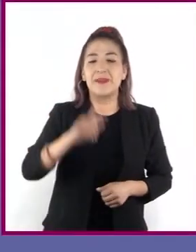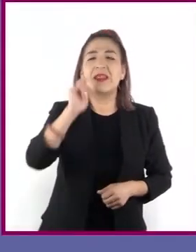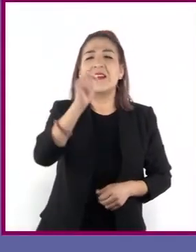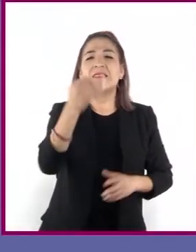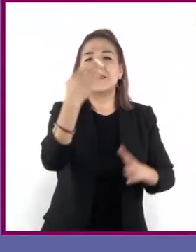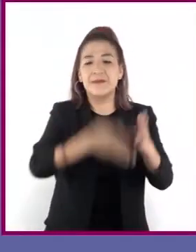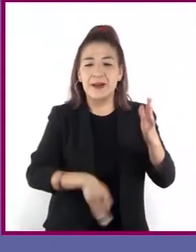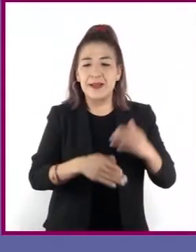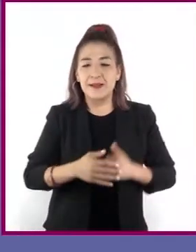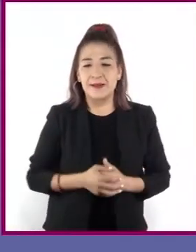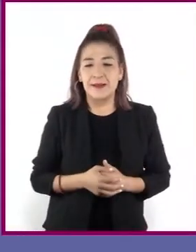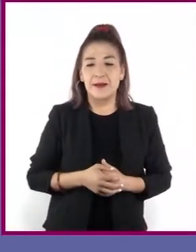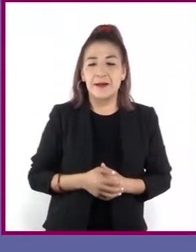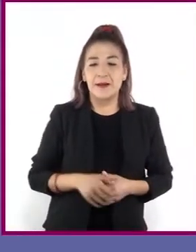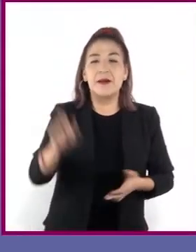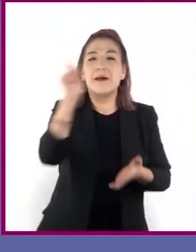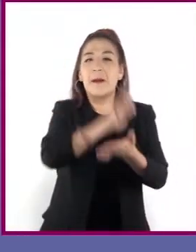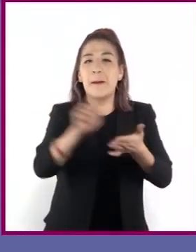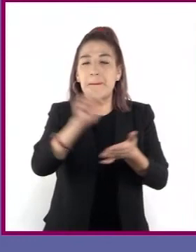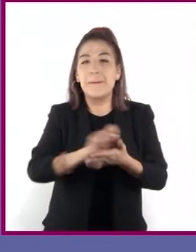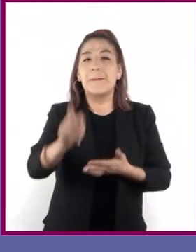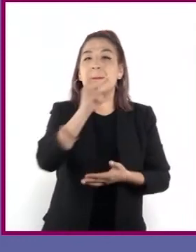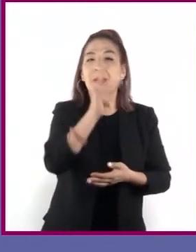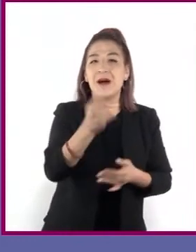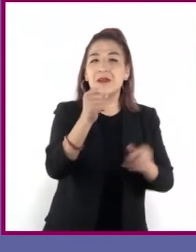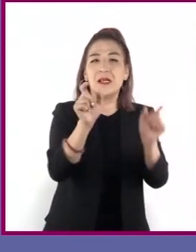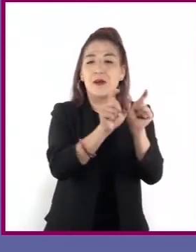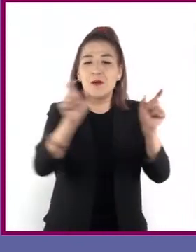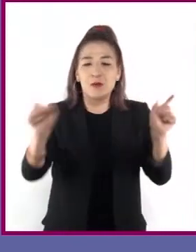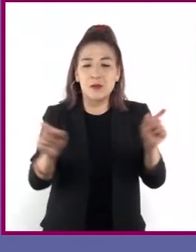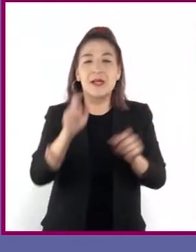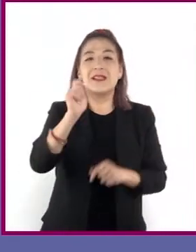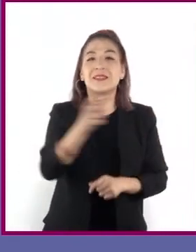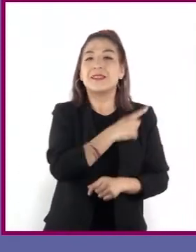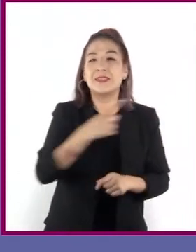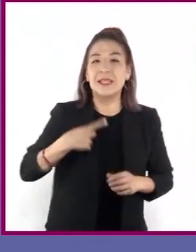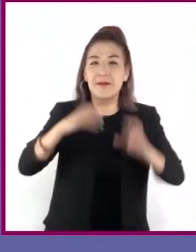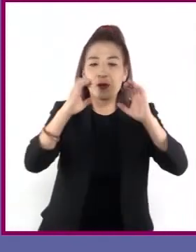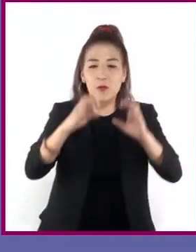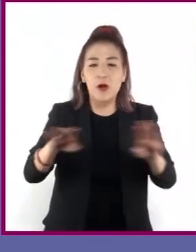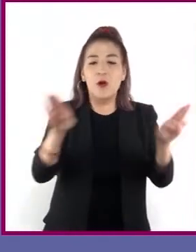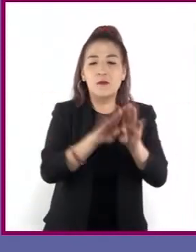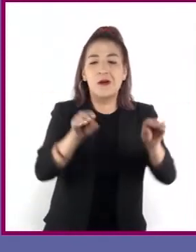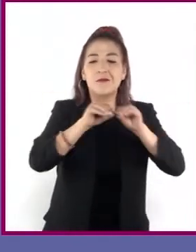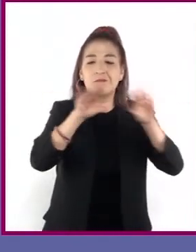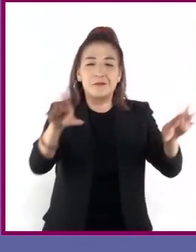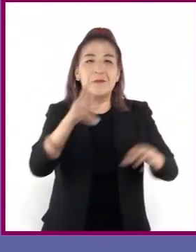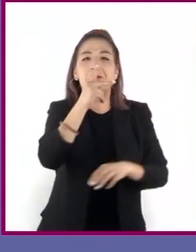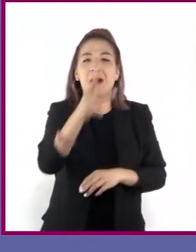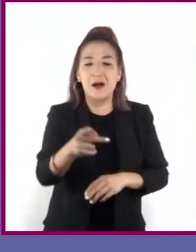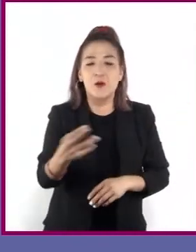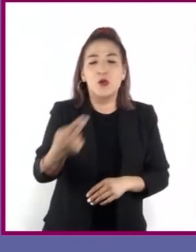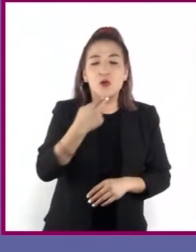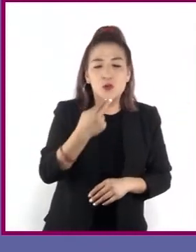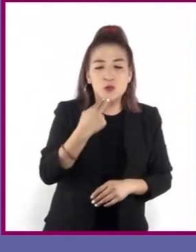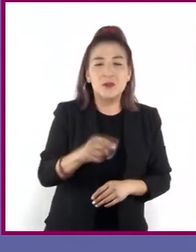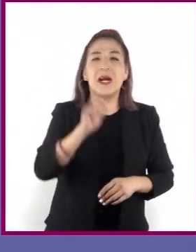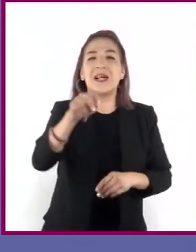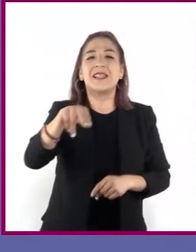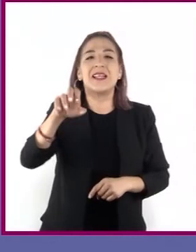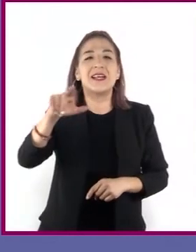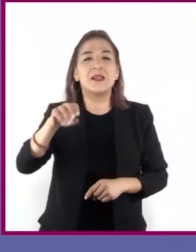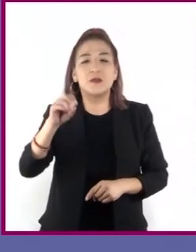sería la redacción y ortografía. Tendría como rasgo cuidar la coherencia del texto, el uso de nexos y